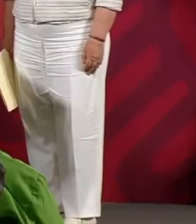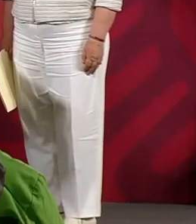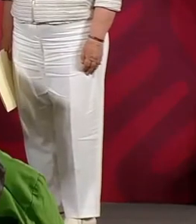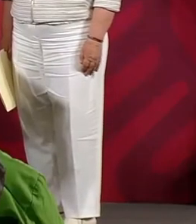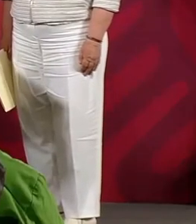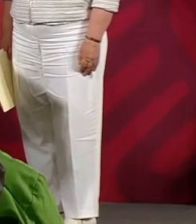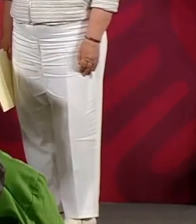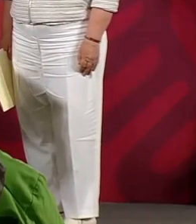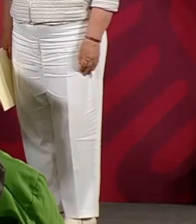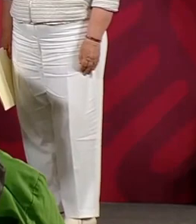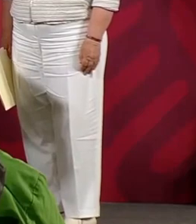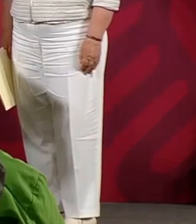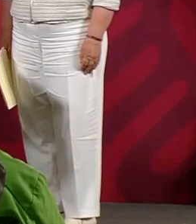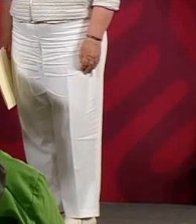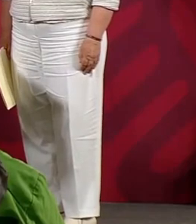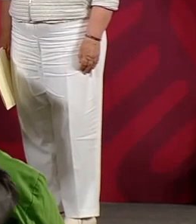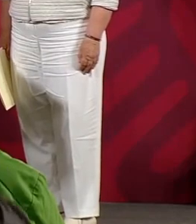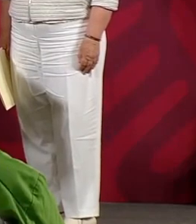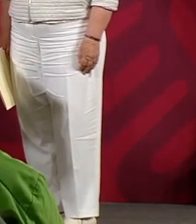Gracias.